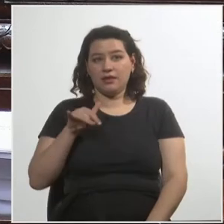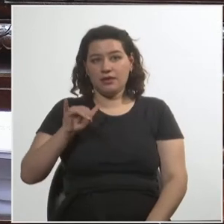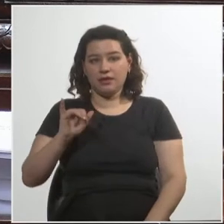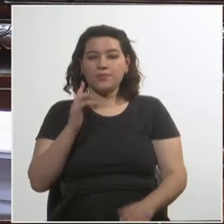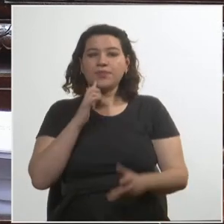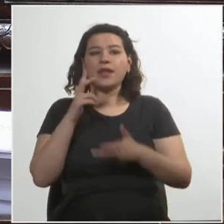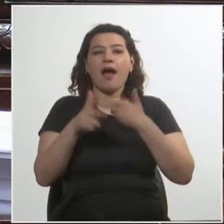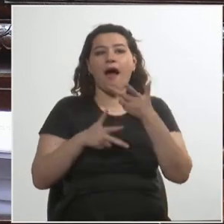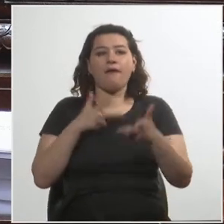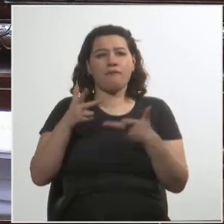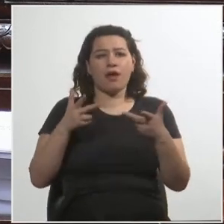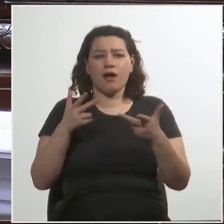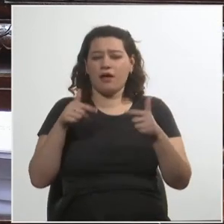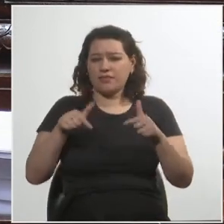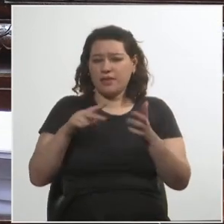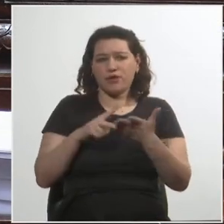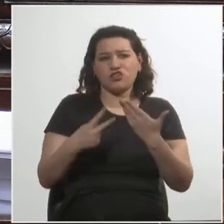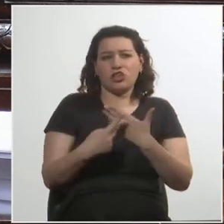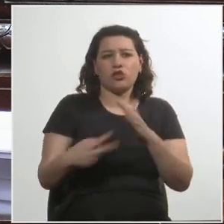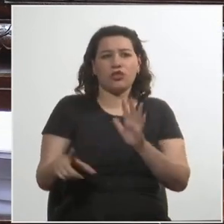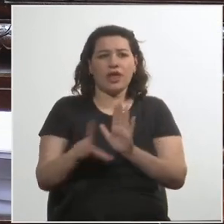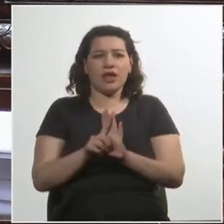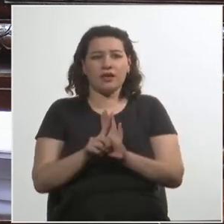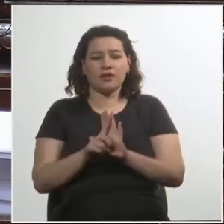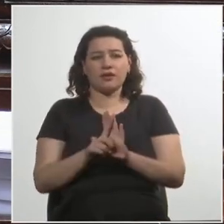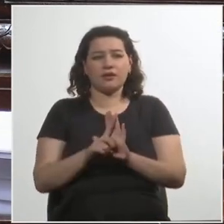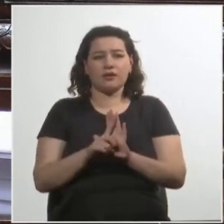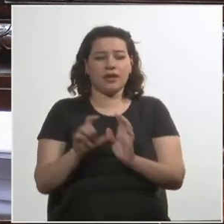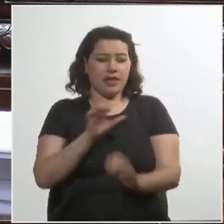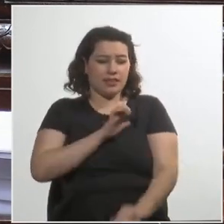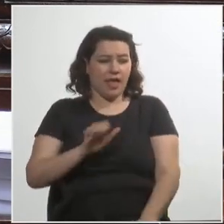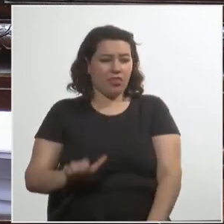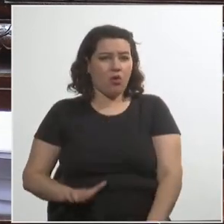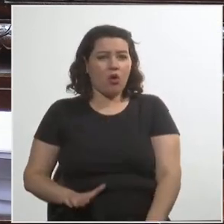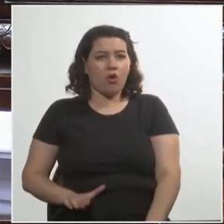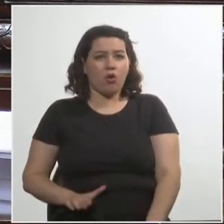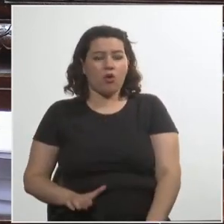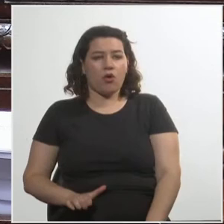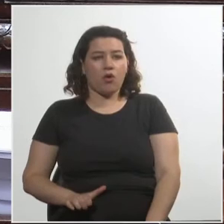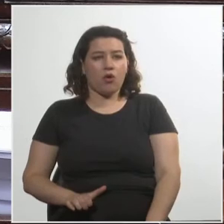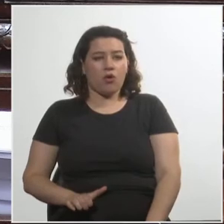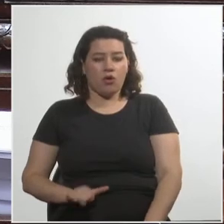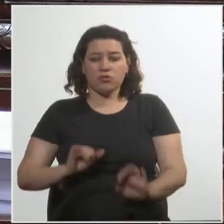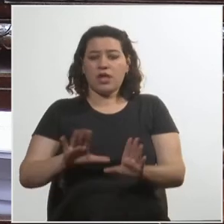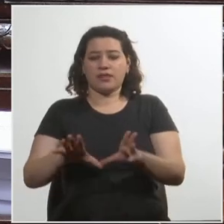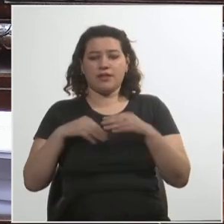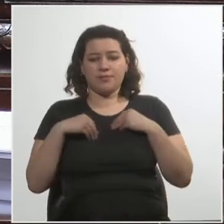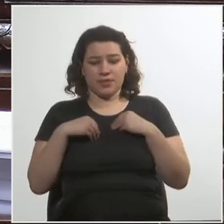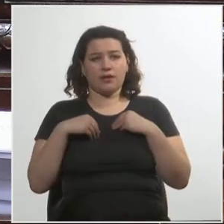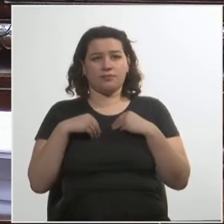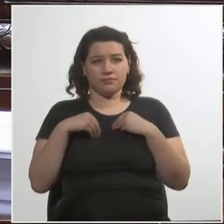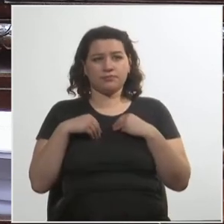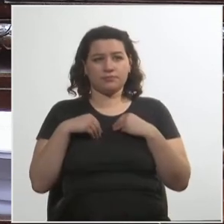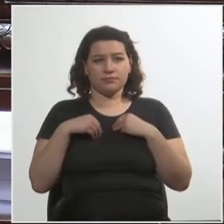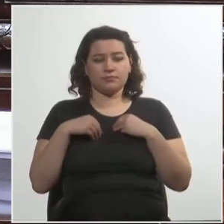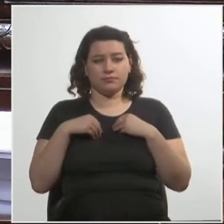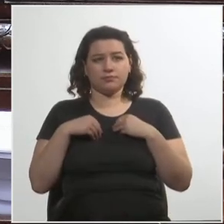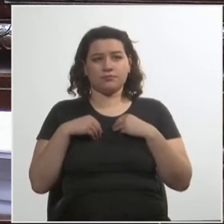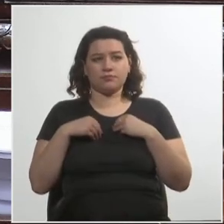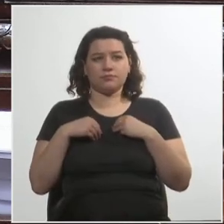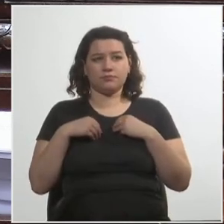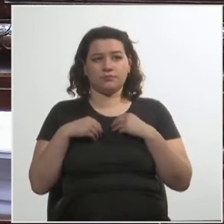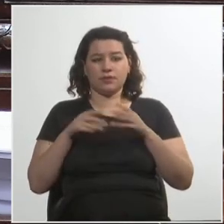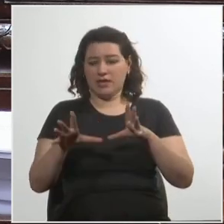refería a que claramente en este proyecto de ley el estado se hace cargo de este